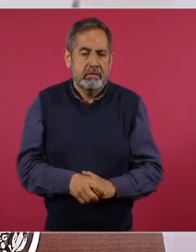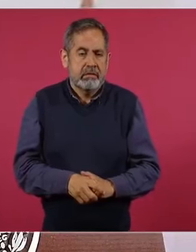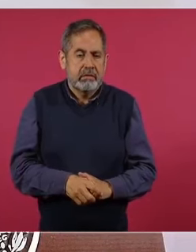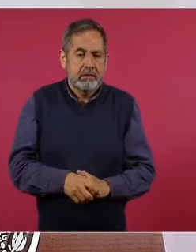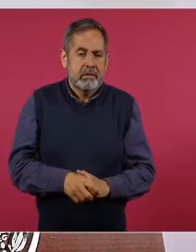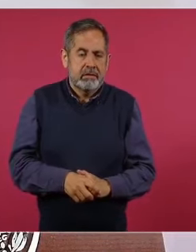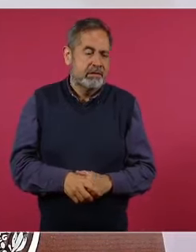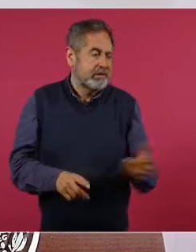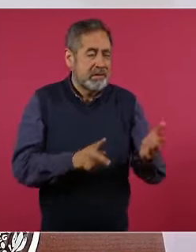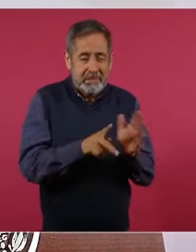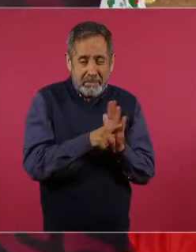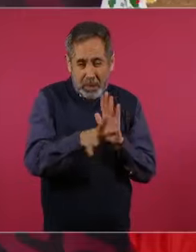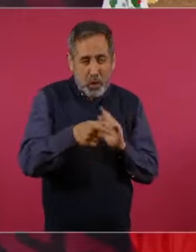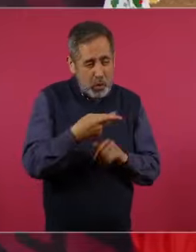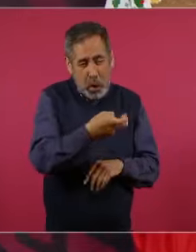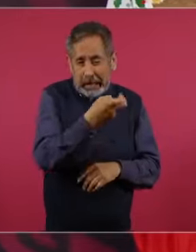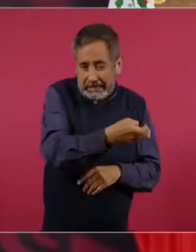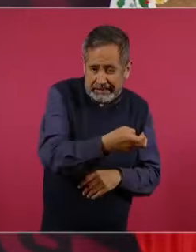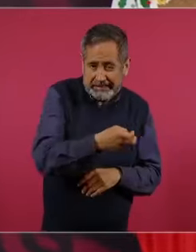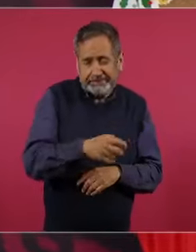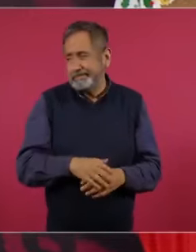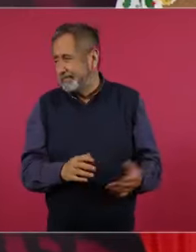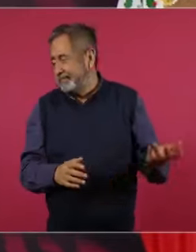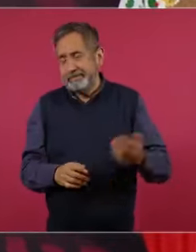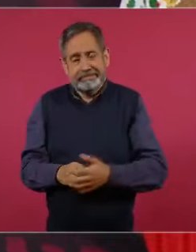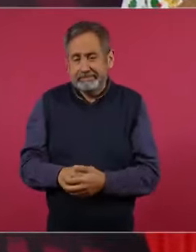Ese periodismo, la verdad,